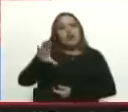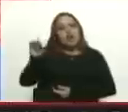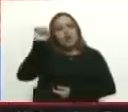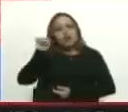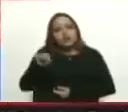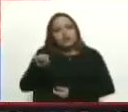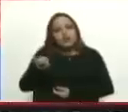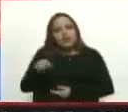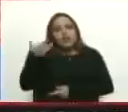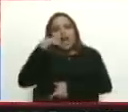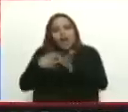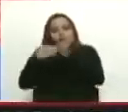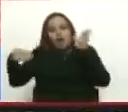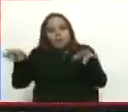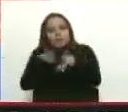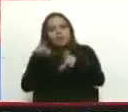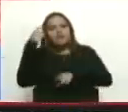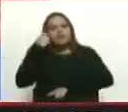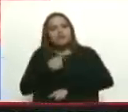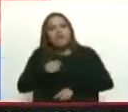Berruecos.